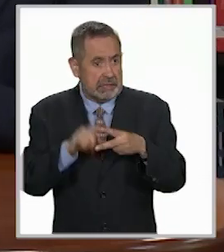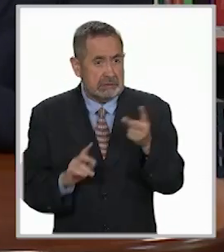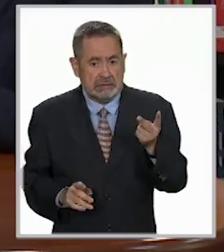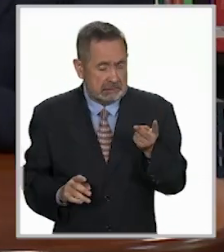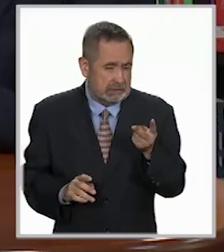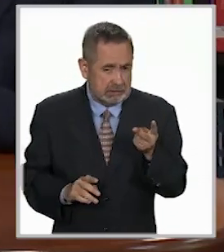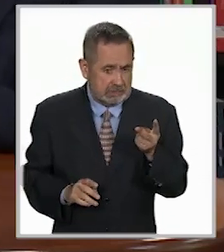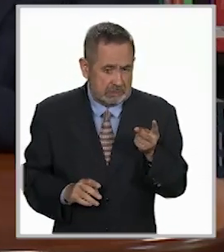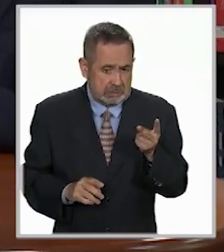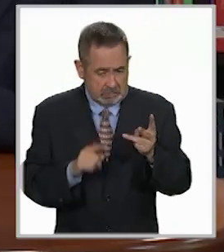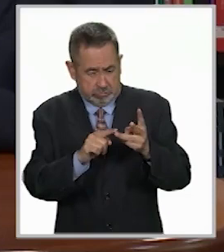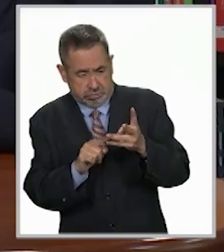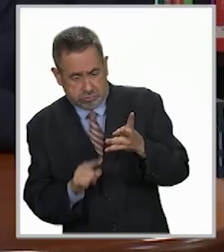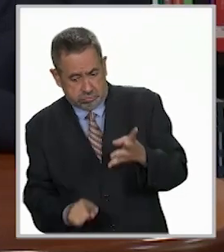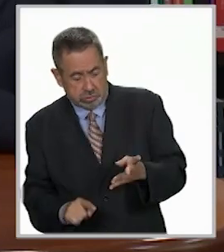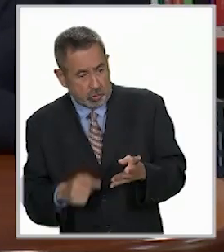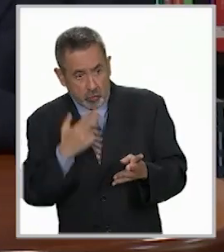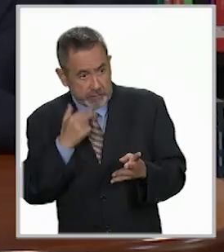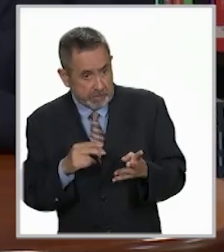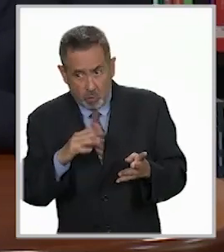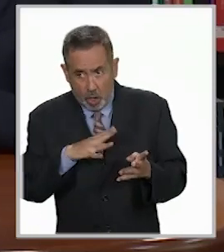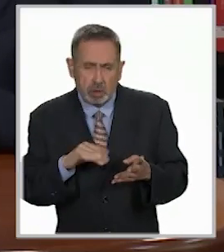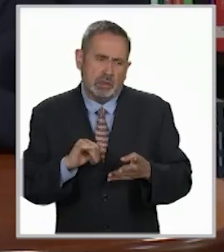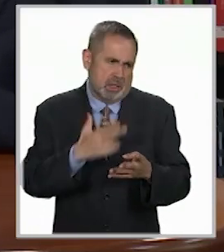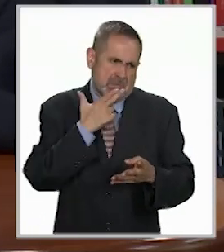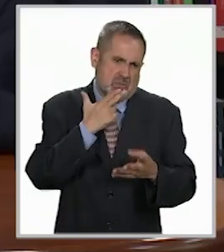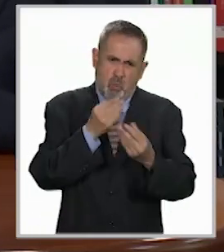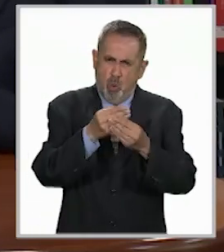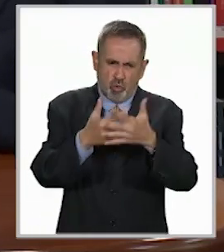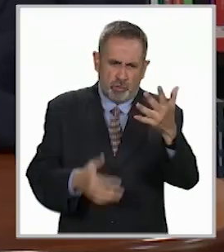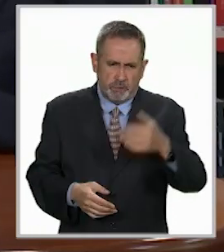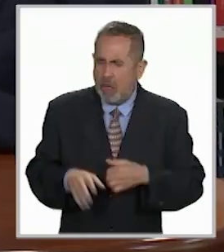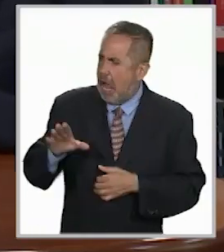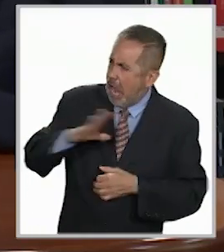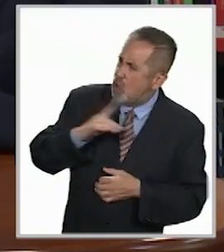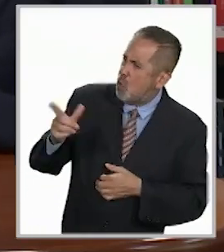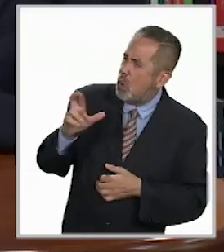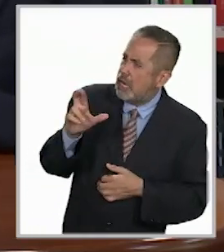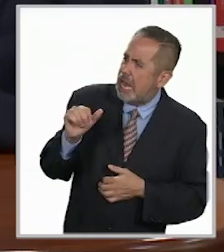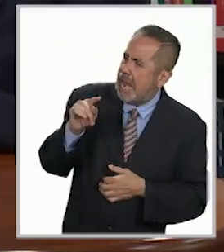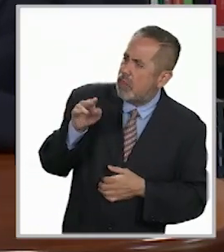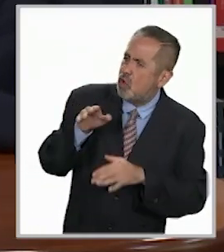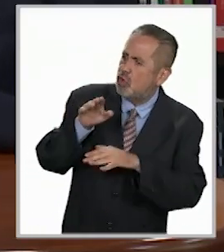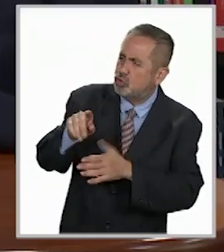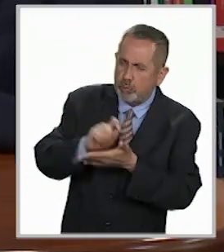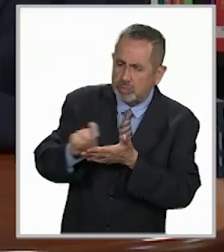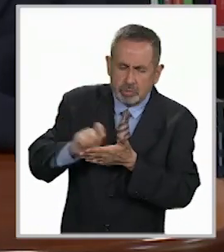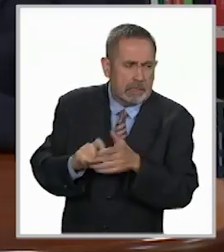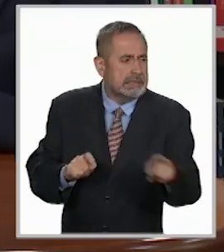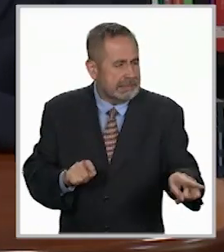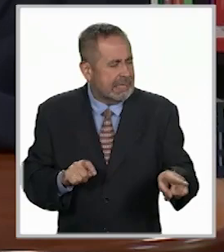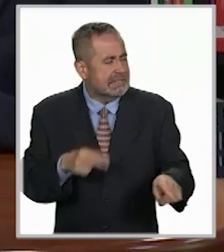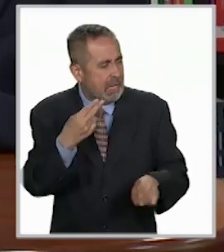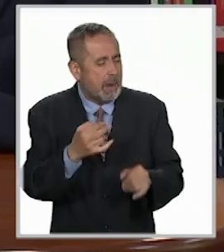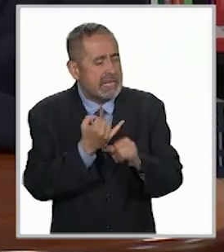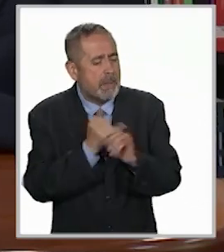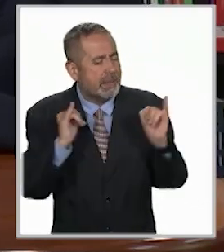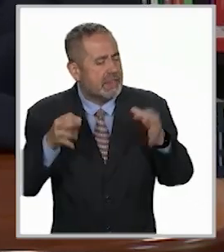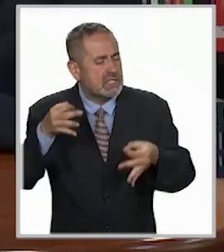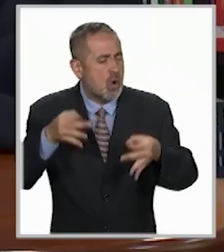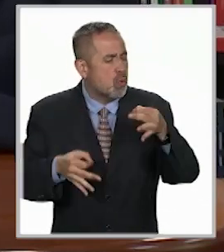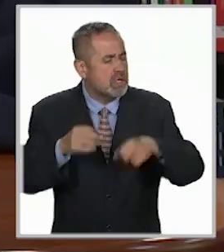no significa que la labor de otros relatores, por ejemplo, no sea relevante. Hay uno sobre magistratura, ¿cierto? Exacto, independencia